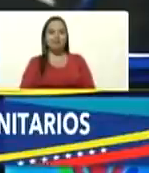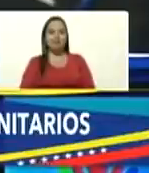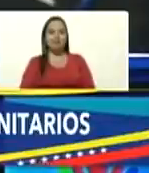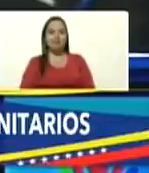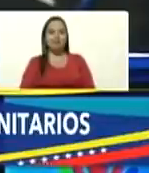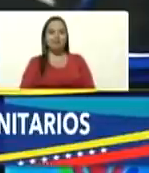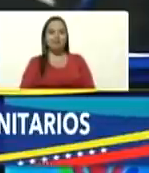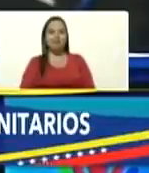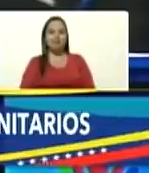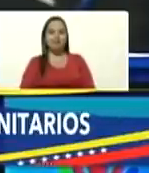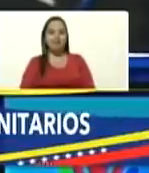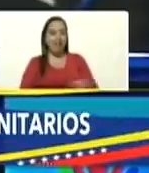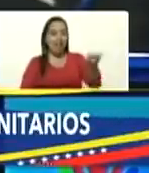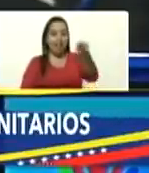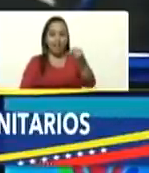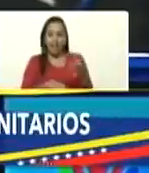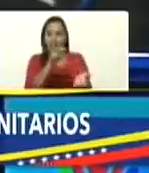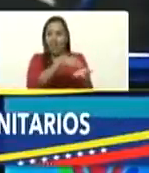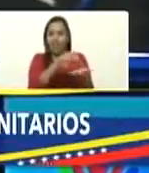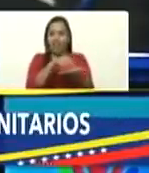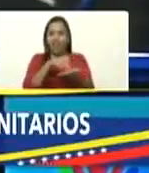Se alborotaron por allá, ¿vale?